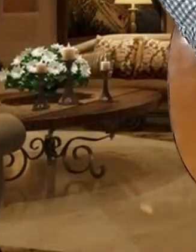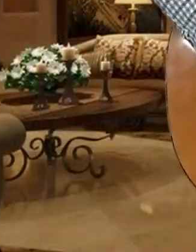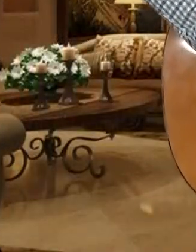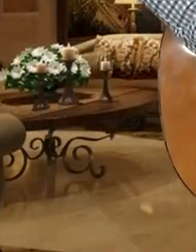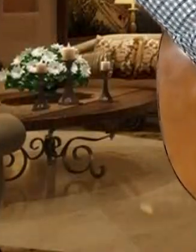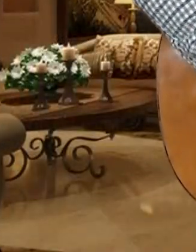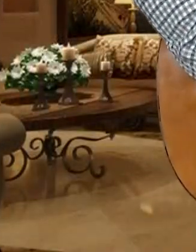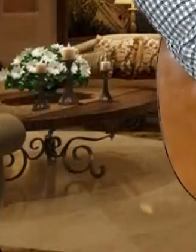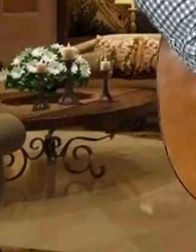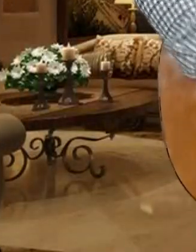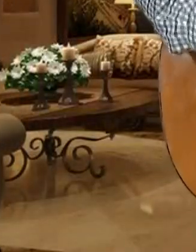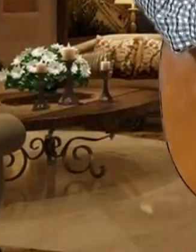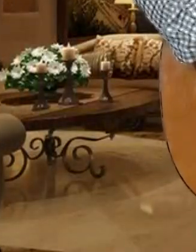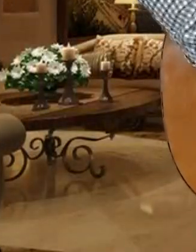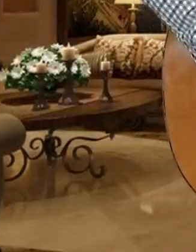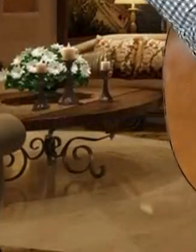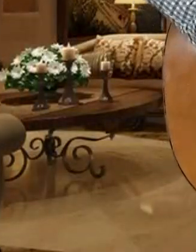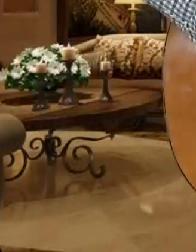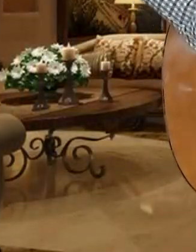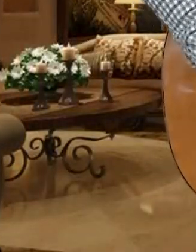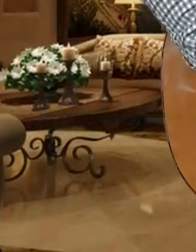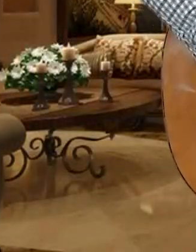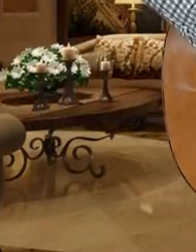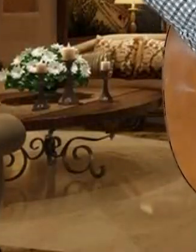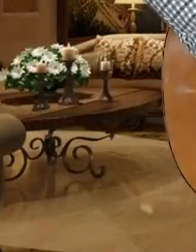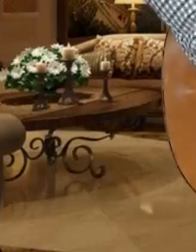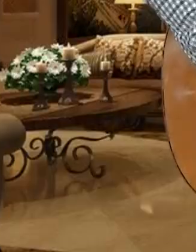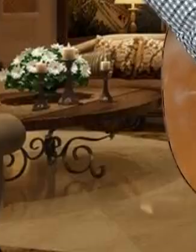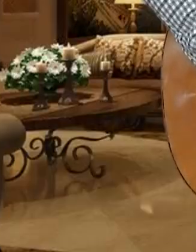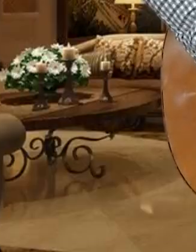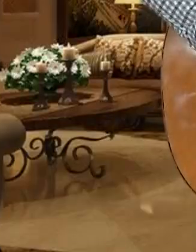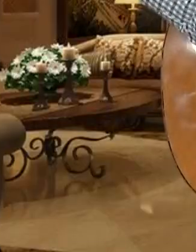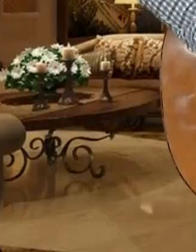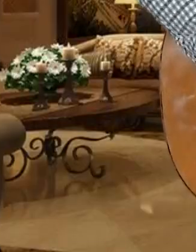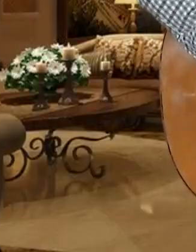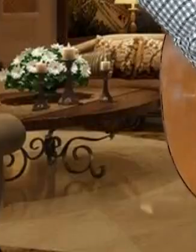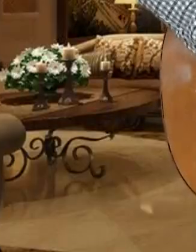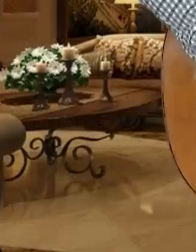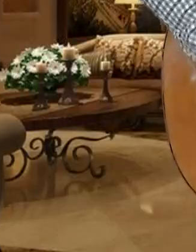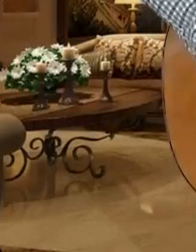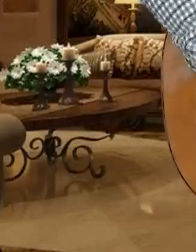fuerza llevas ya sabor a mí.